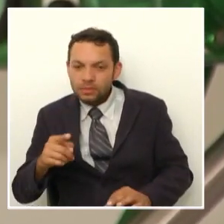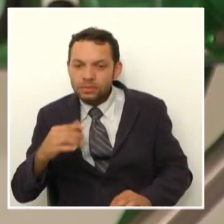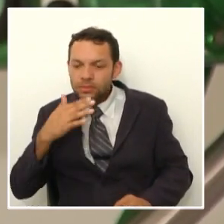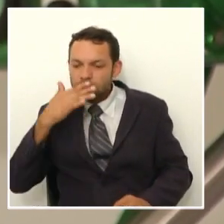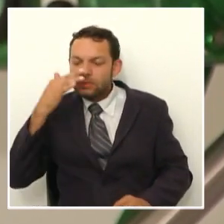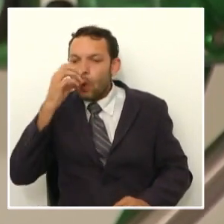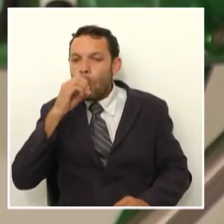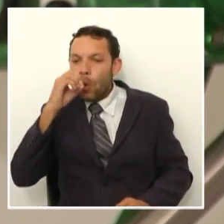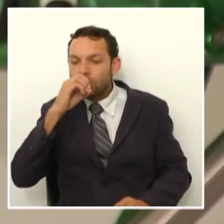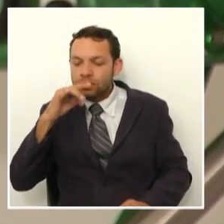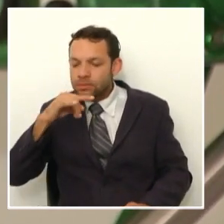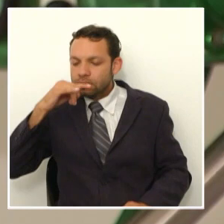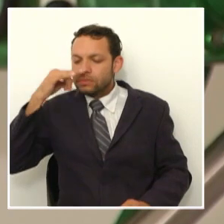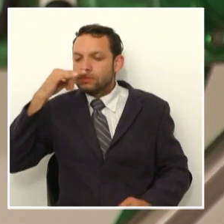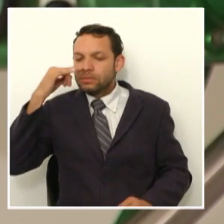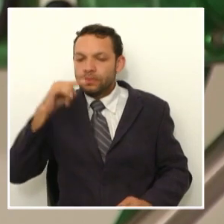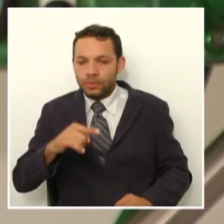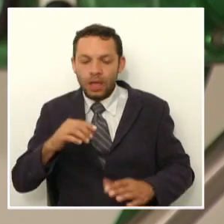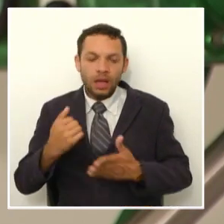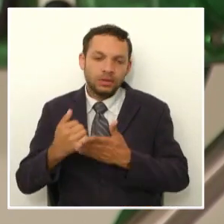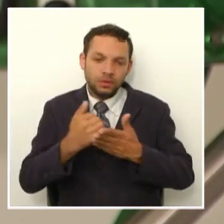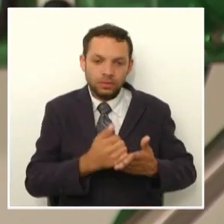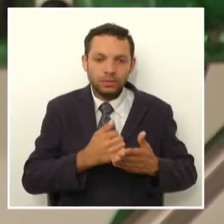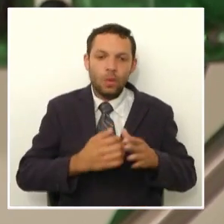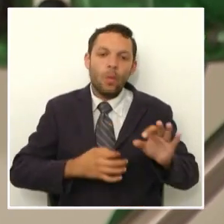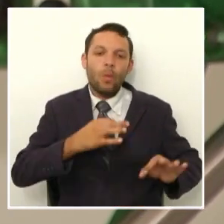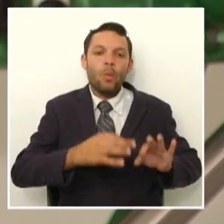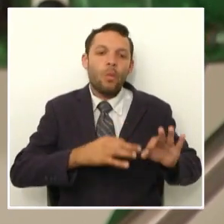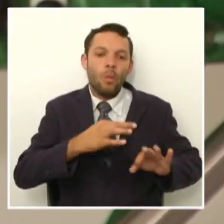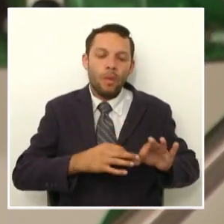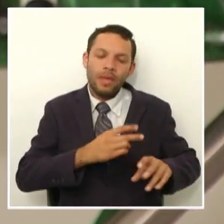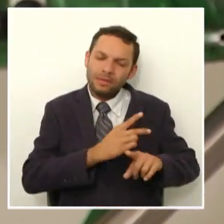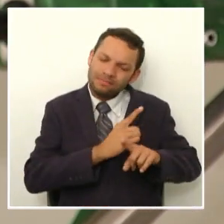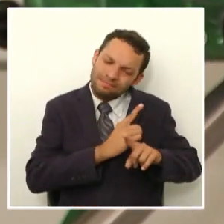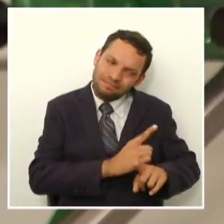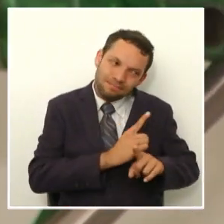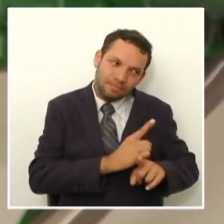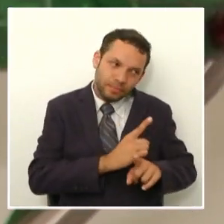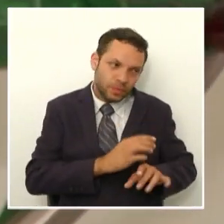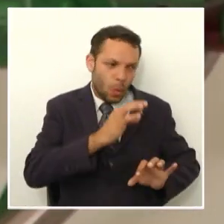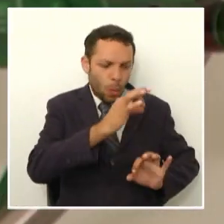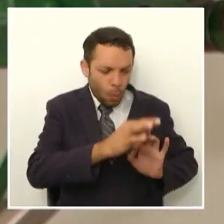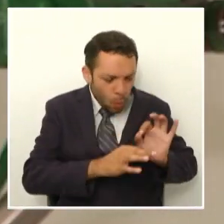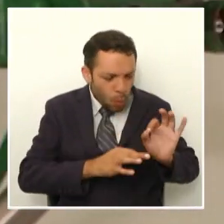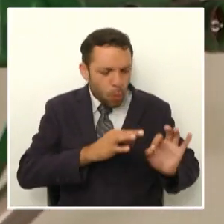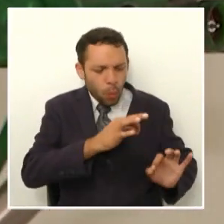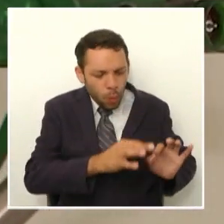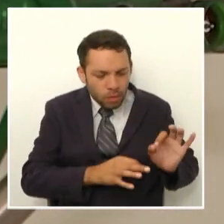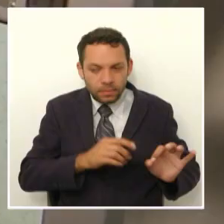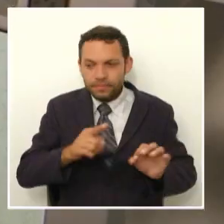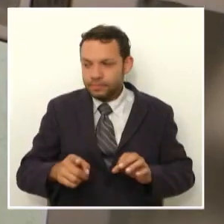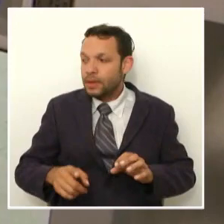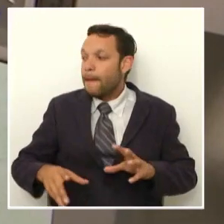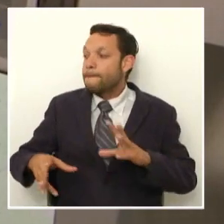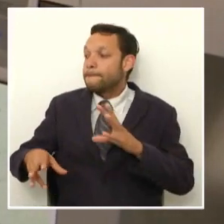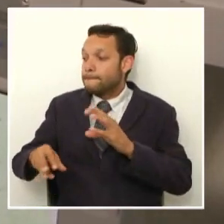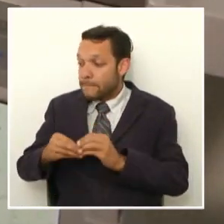equipos de cuidados intensivos. Prácticamente, eran equipos de cuidado intensivo. Pero ustedes tenían que